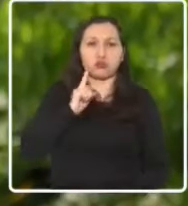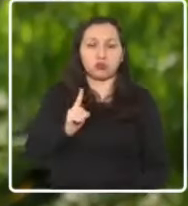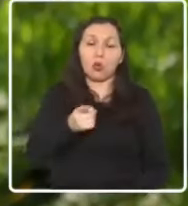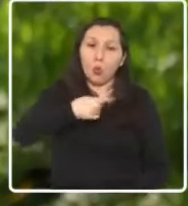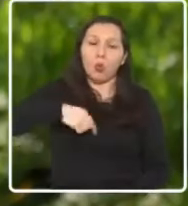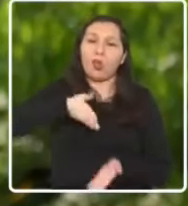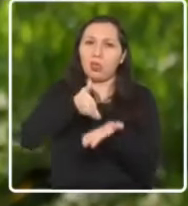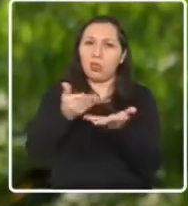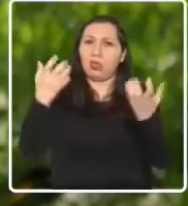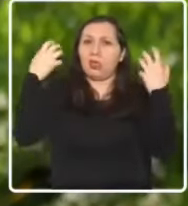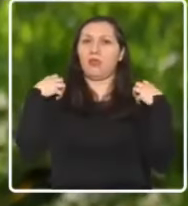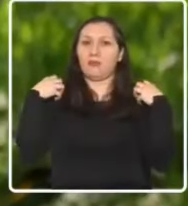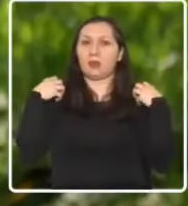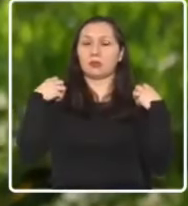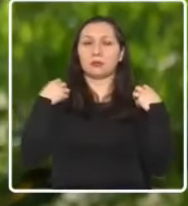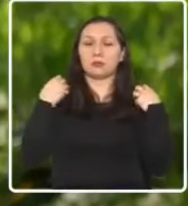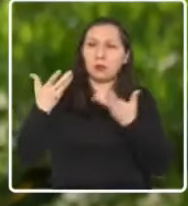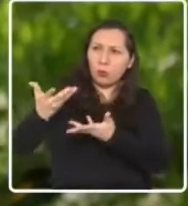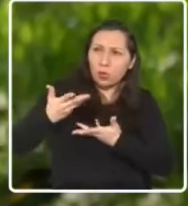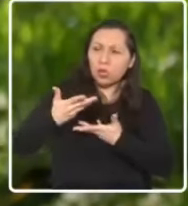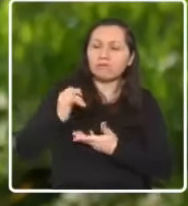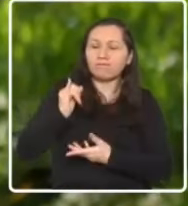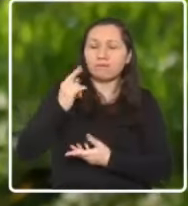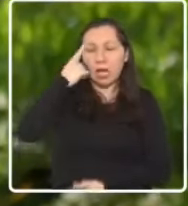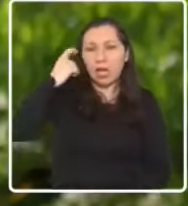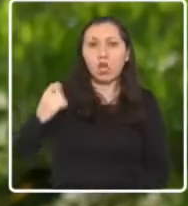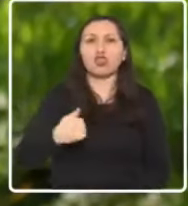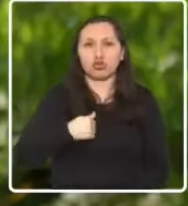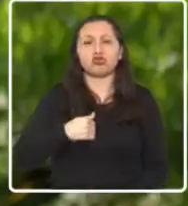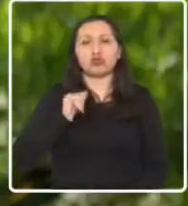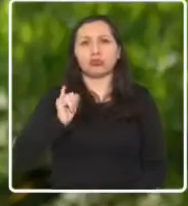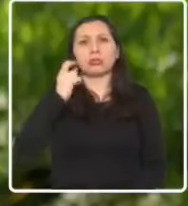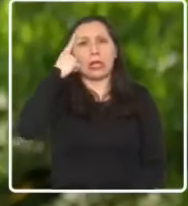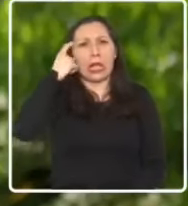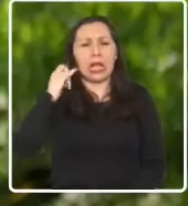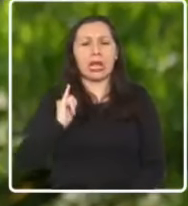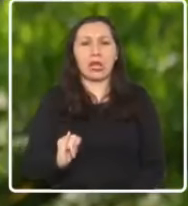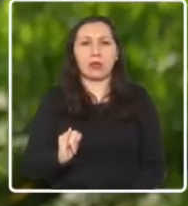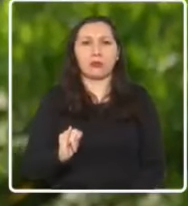Nuestro deber es creerle. Yo le creo.